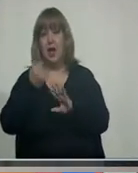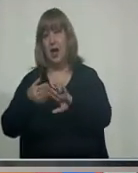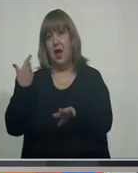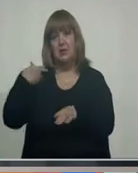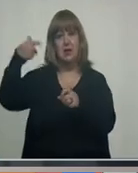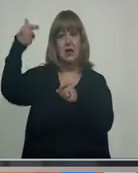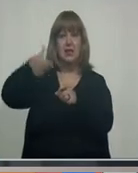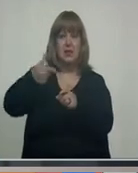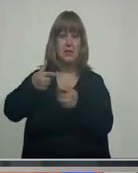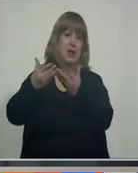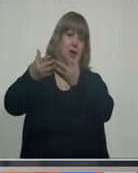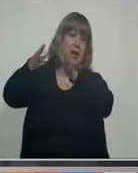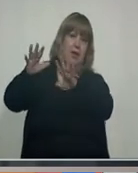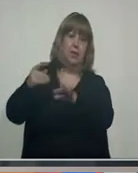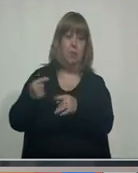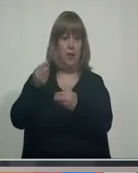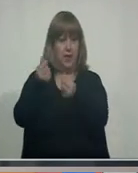ningún beneficio. Pero la liberación